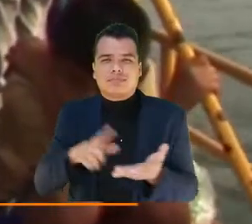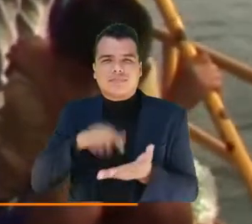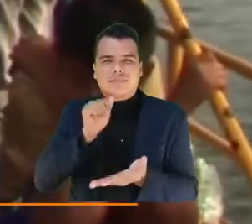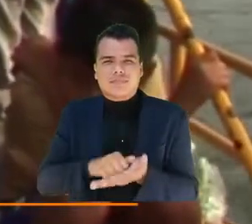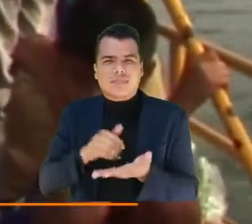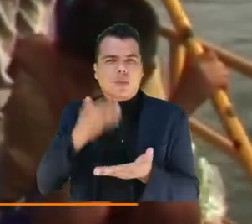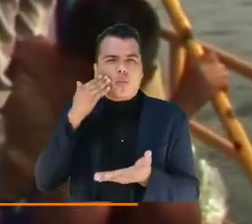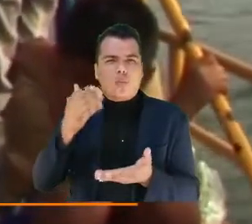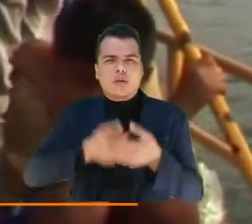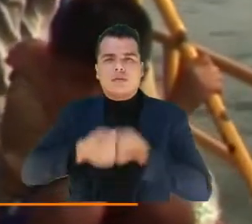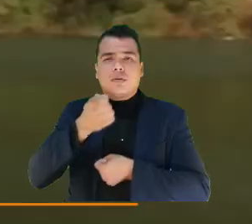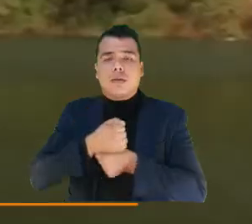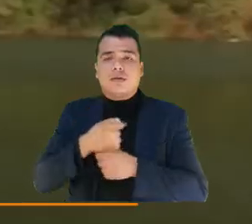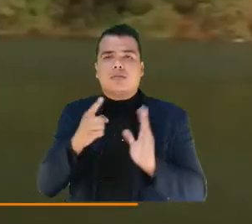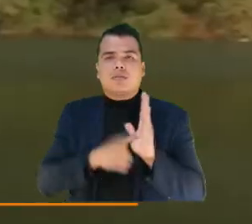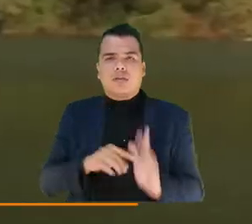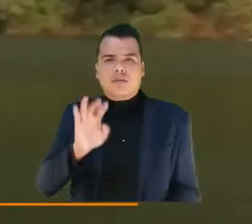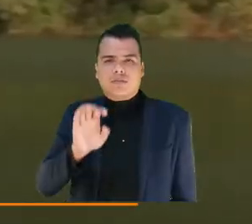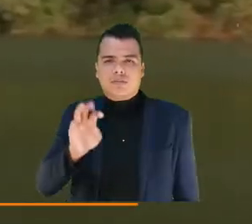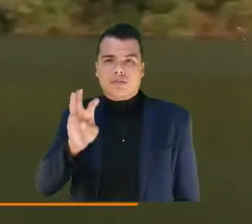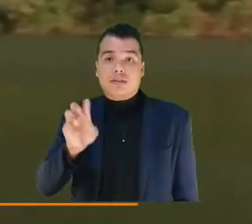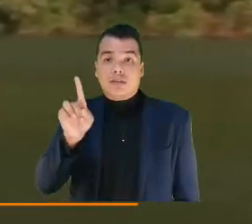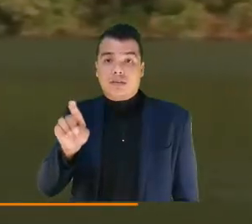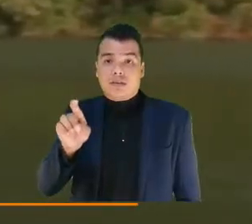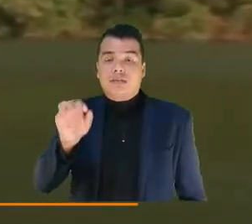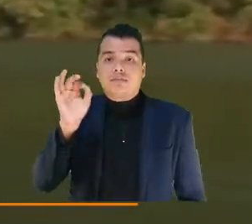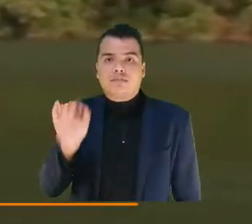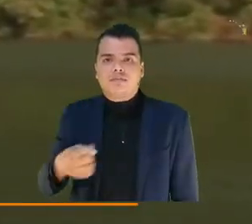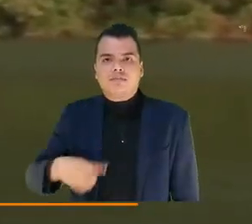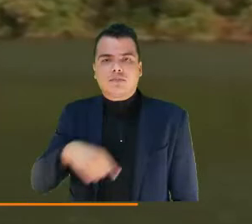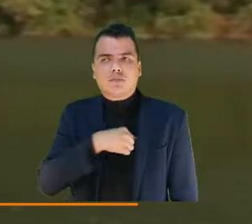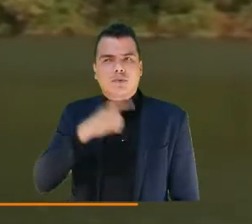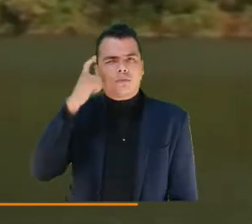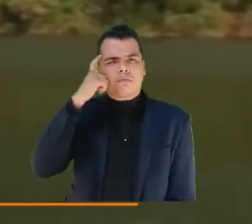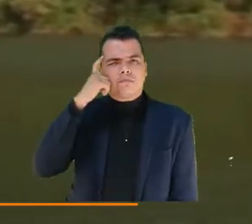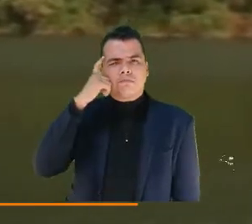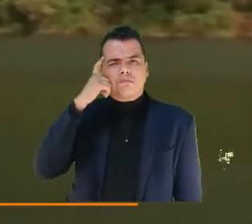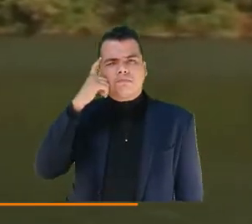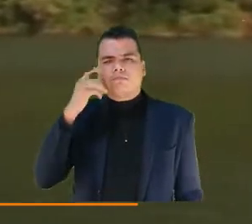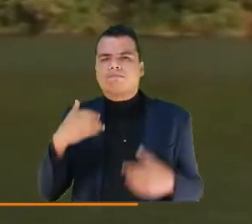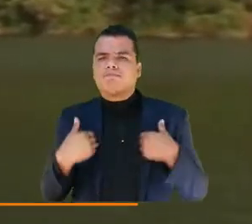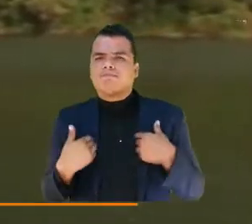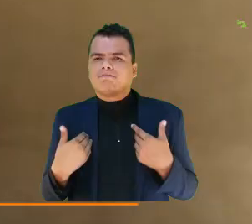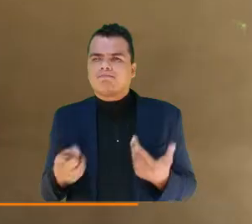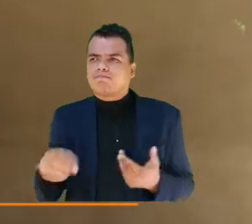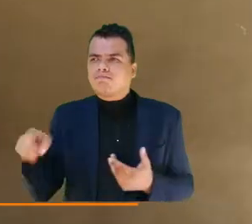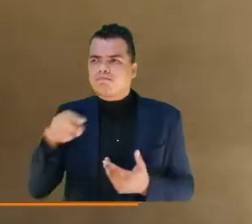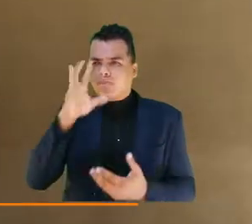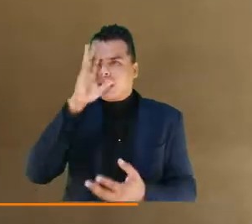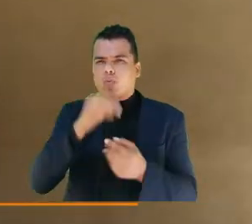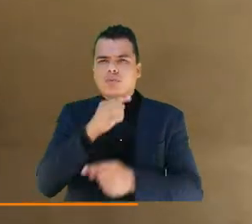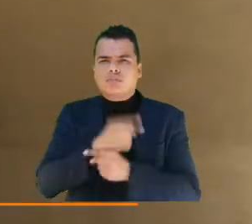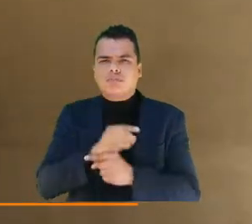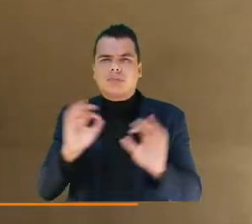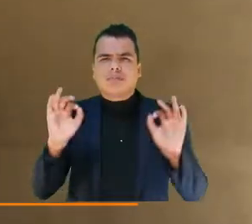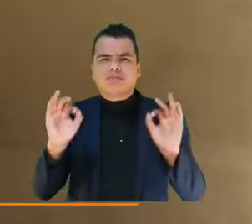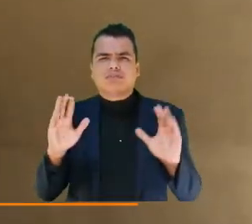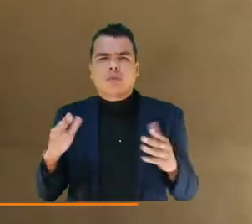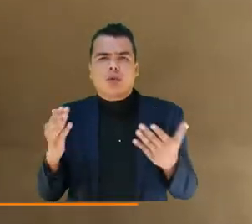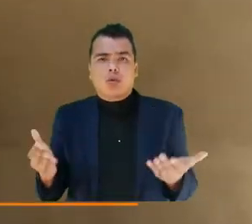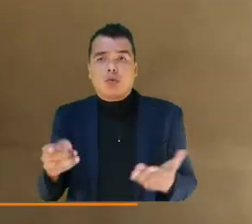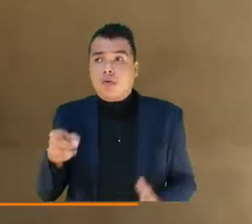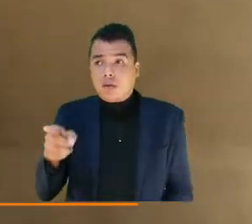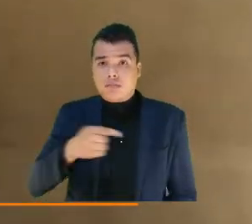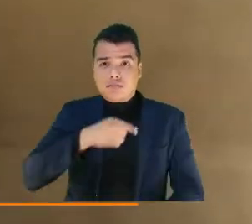del 86, y hasta ese momento nos colocamos a evaluar cuál era el cumplimiento del Estado, y hasta ese momento